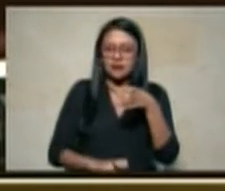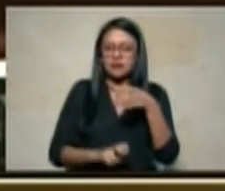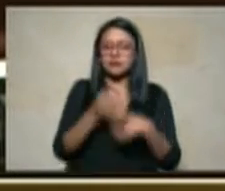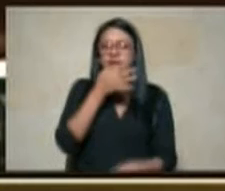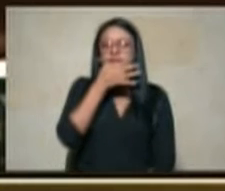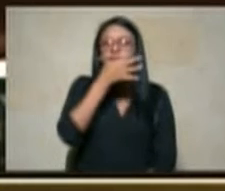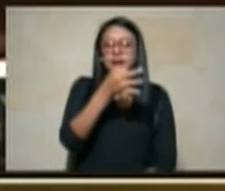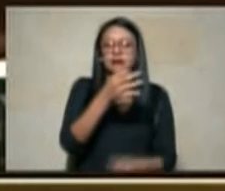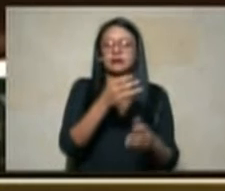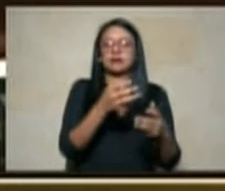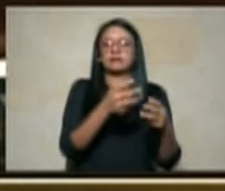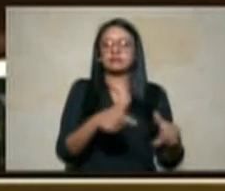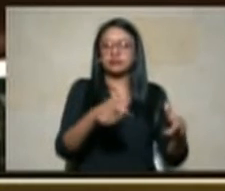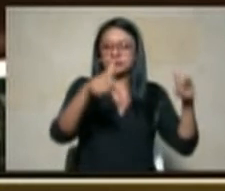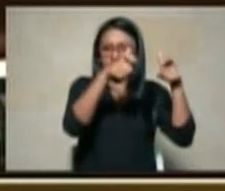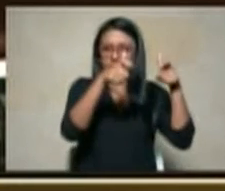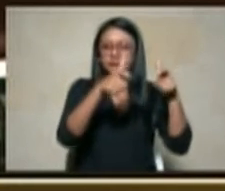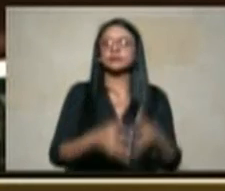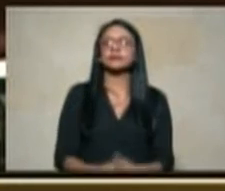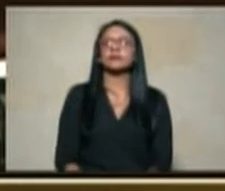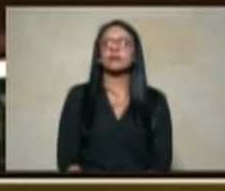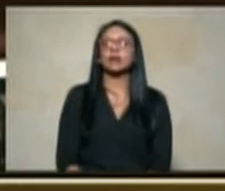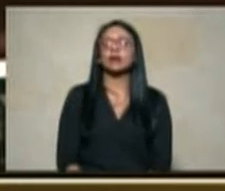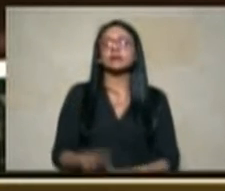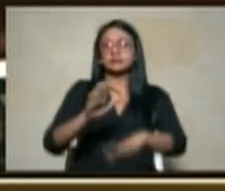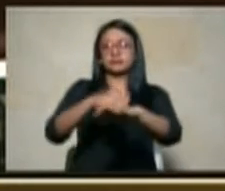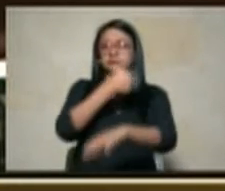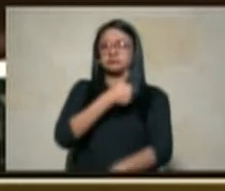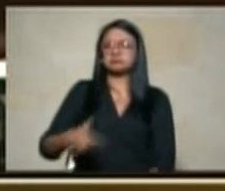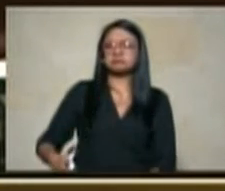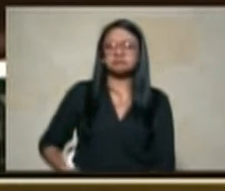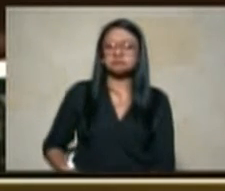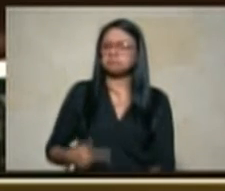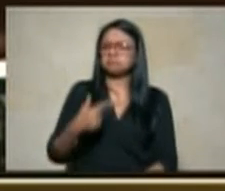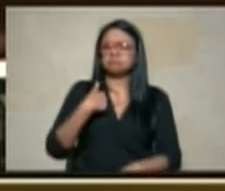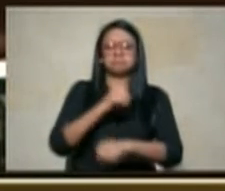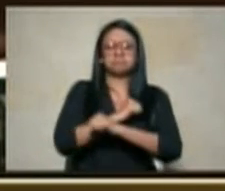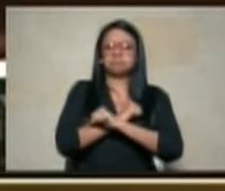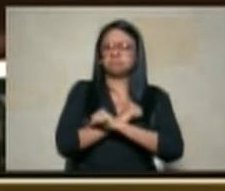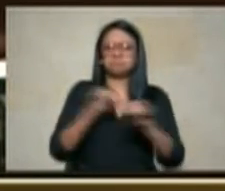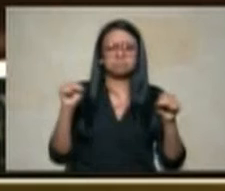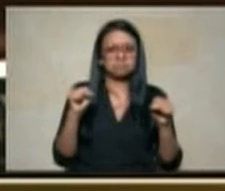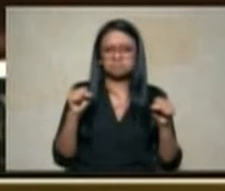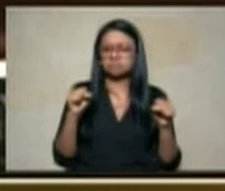Acusaciones de la Cámara de Representantes. Señor presidente, no ha sido posible,